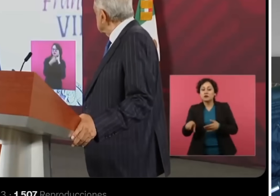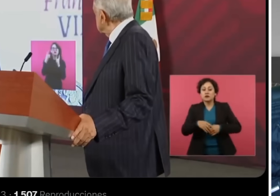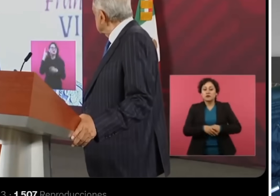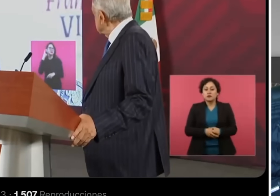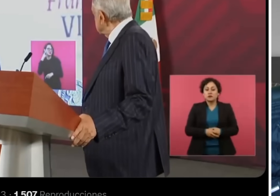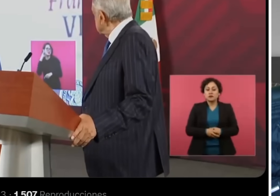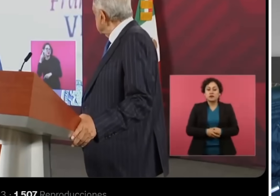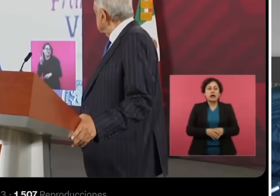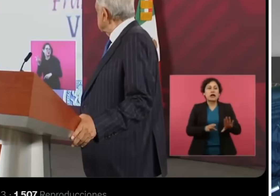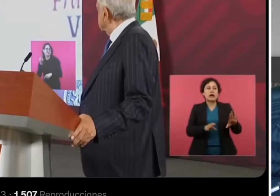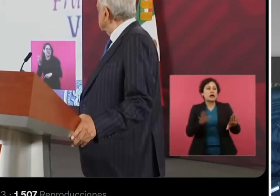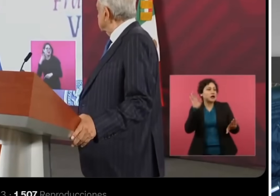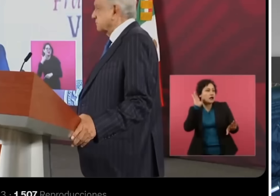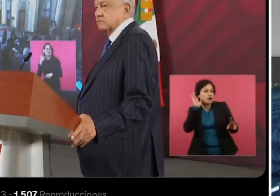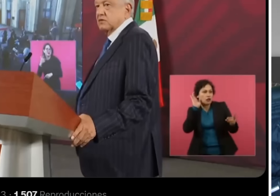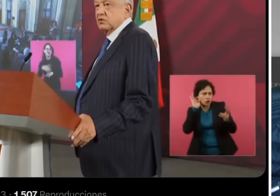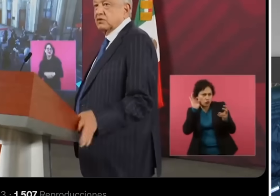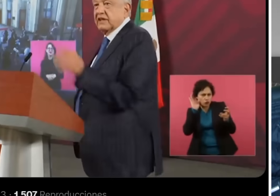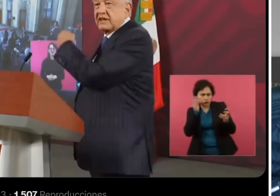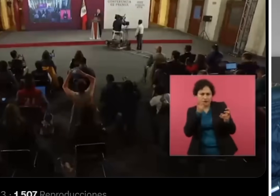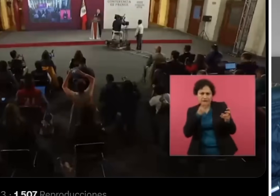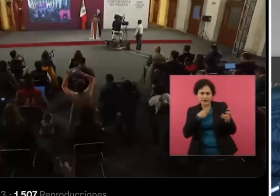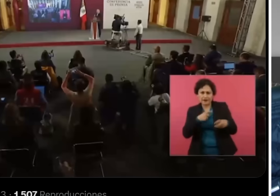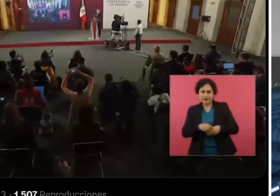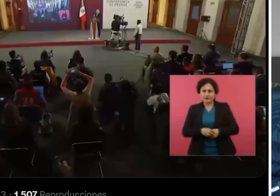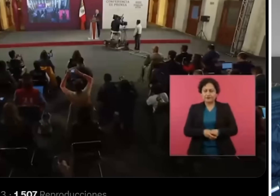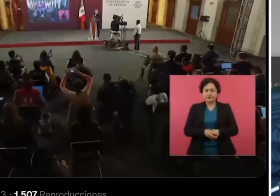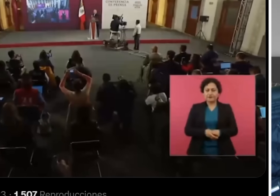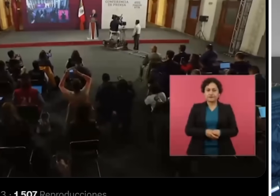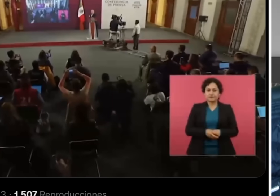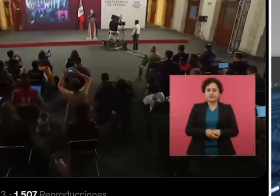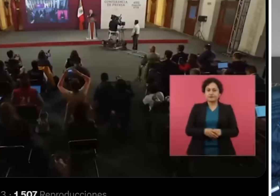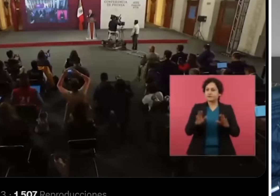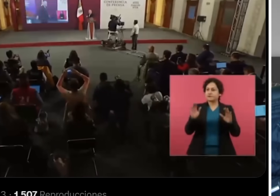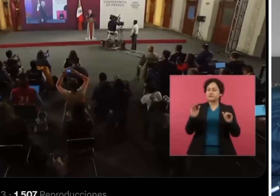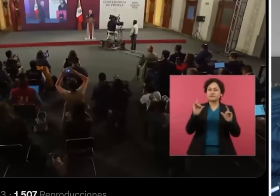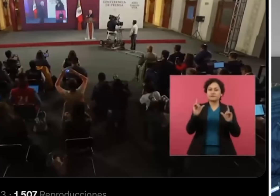los 200 ustedes creen adiós